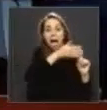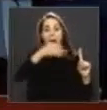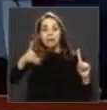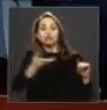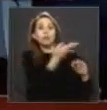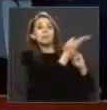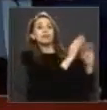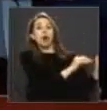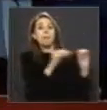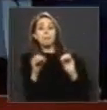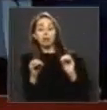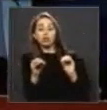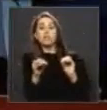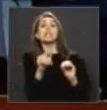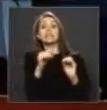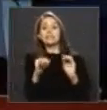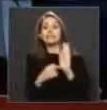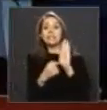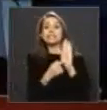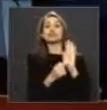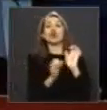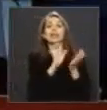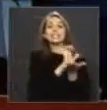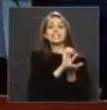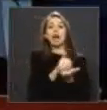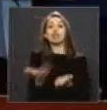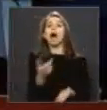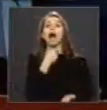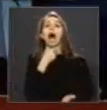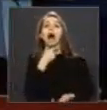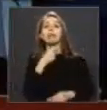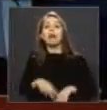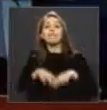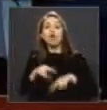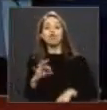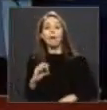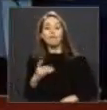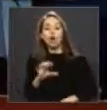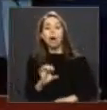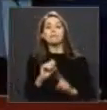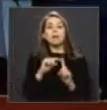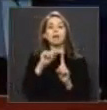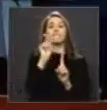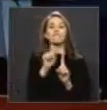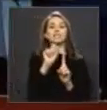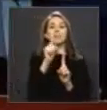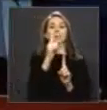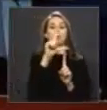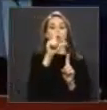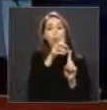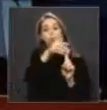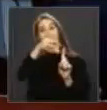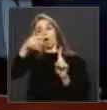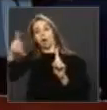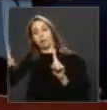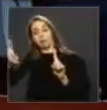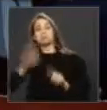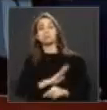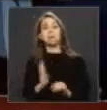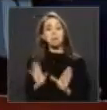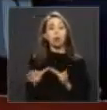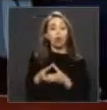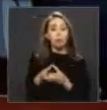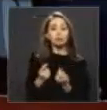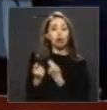los créditos contraídos o postergados desde el 1 de julio en adelante. La Comisión de Economía